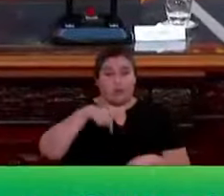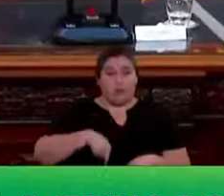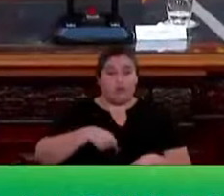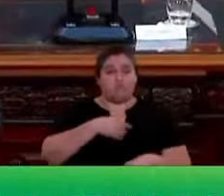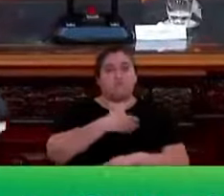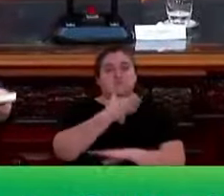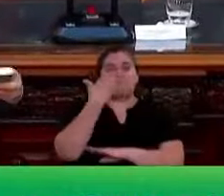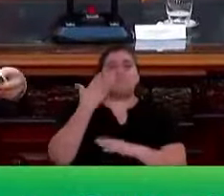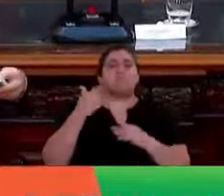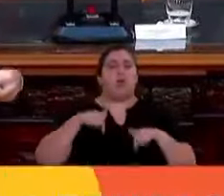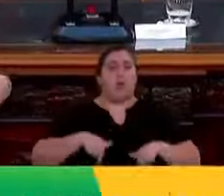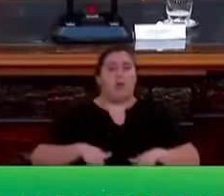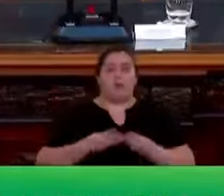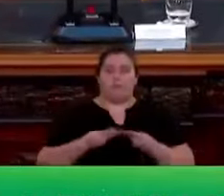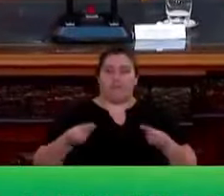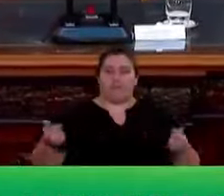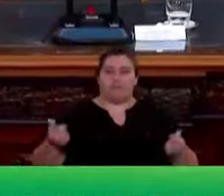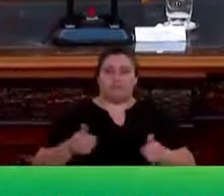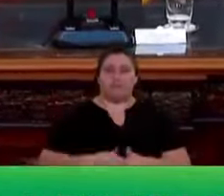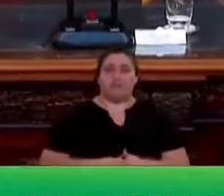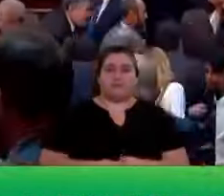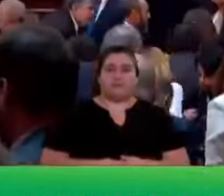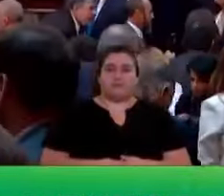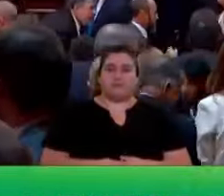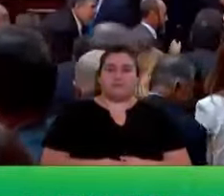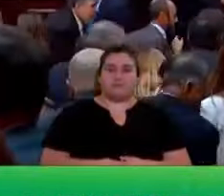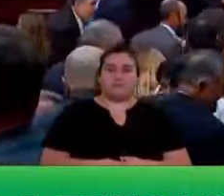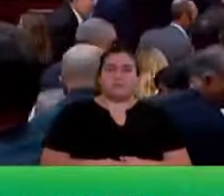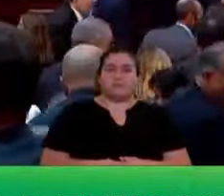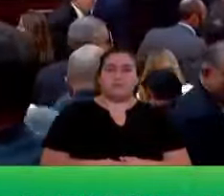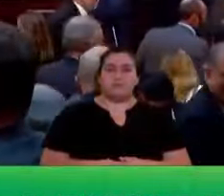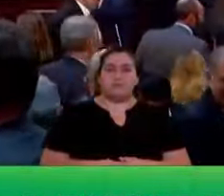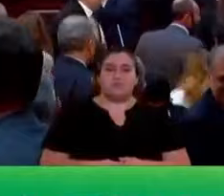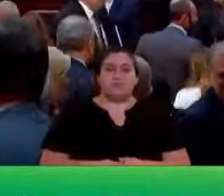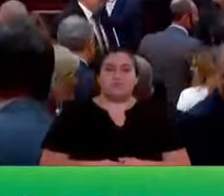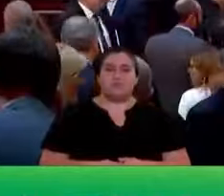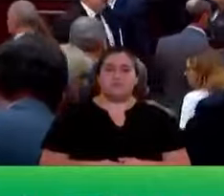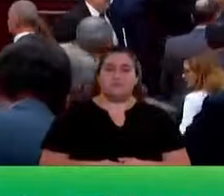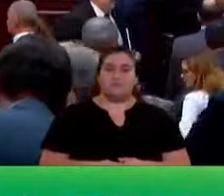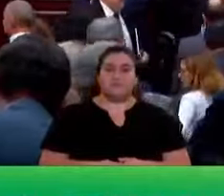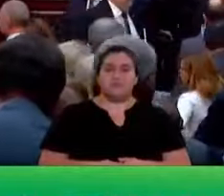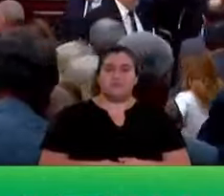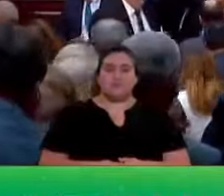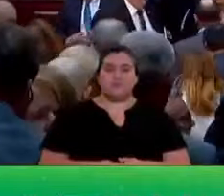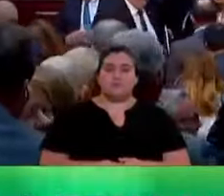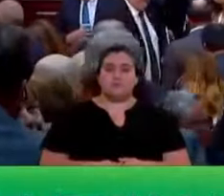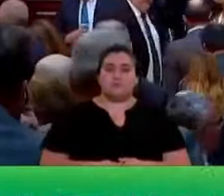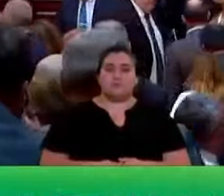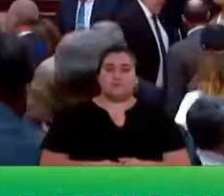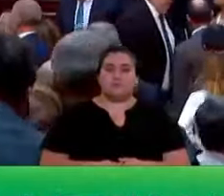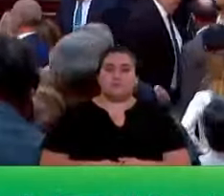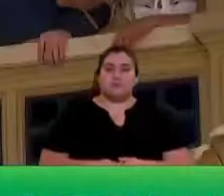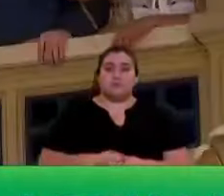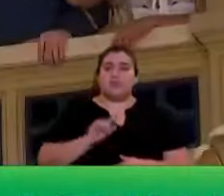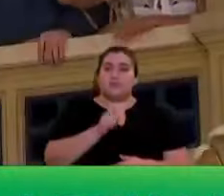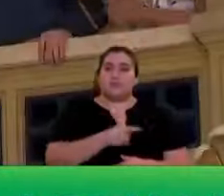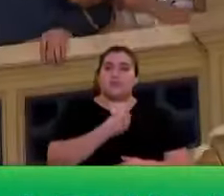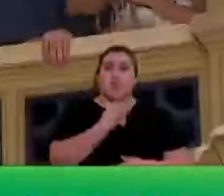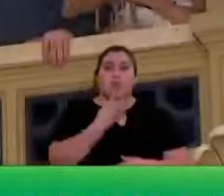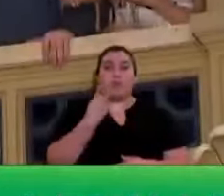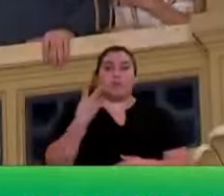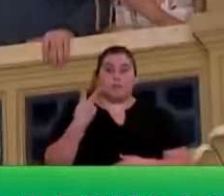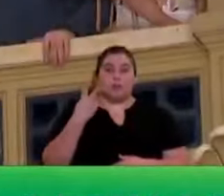estás con nosotros o sos el enemigo, la verdad que es muy difícil poder conseguir la masa crítica necesaria